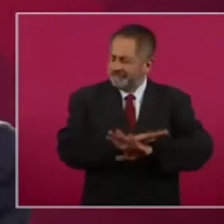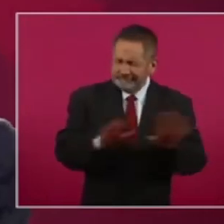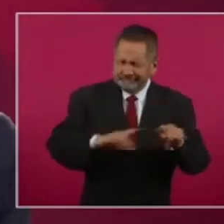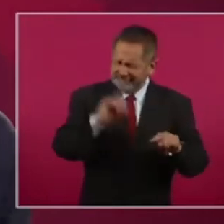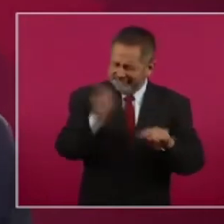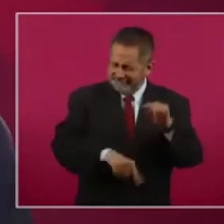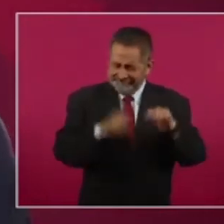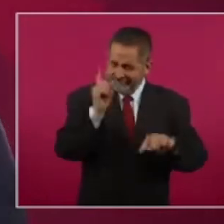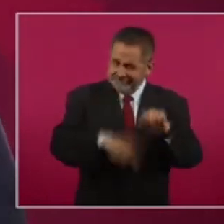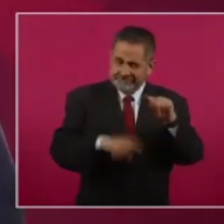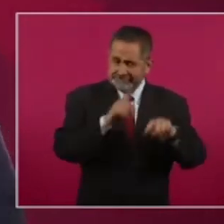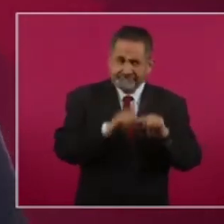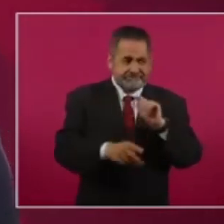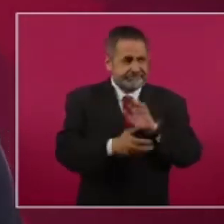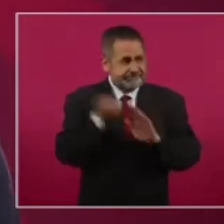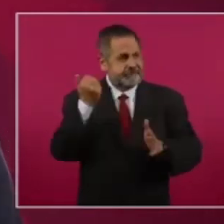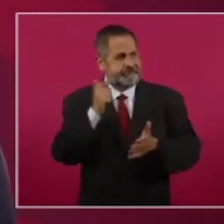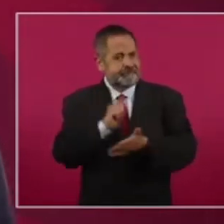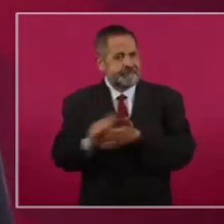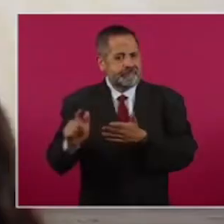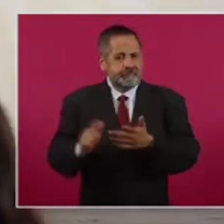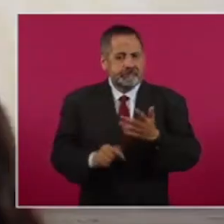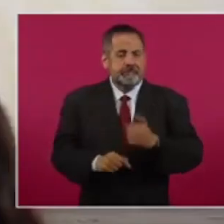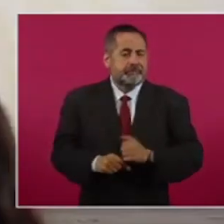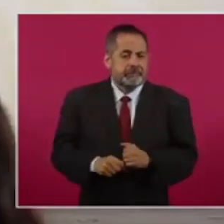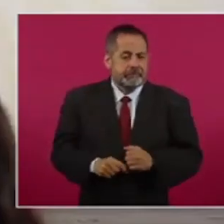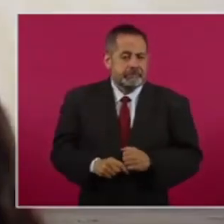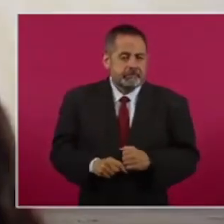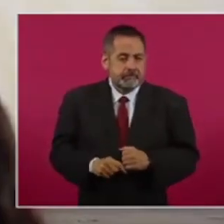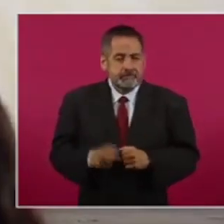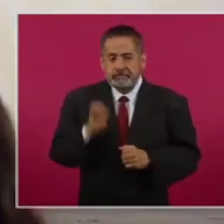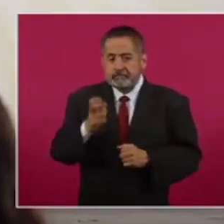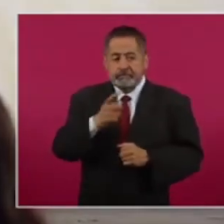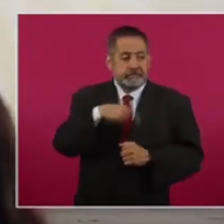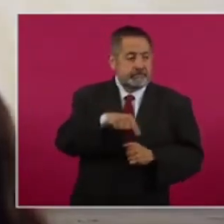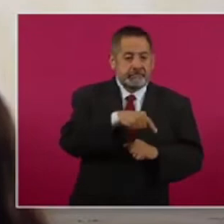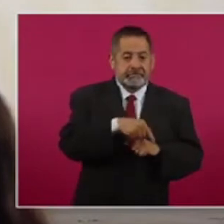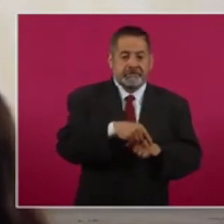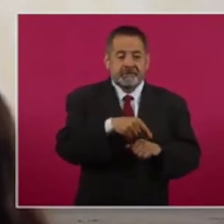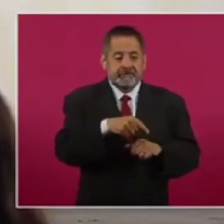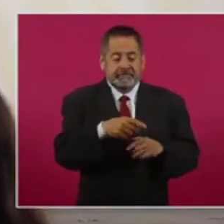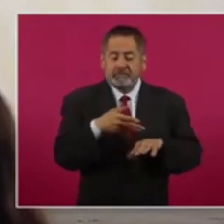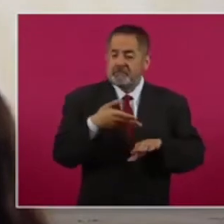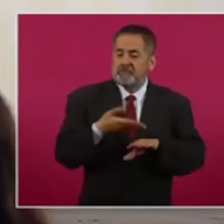haciendo. Entonces, como estaban muy arraigadas,